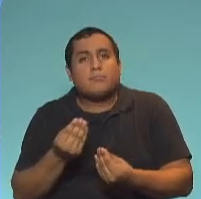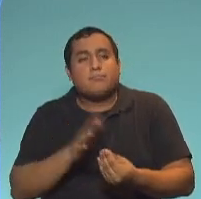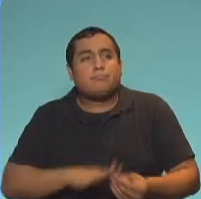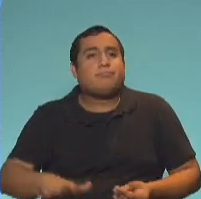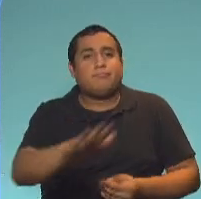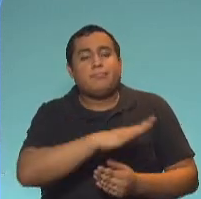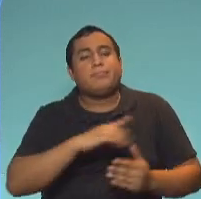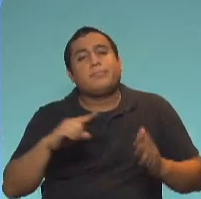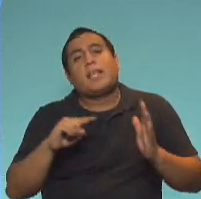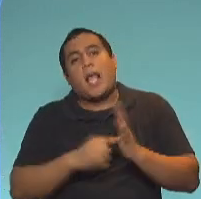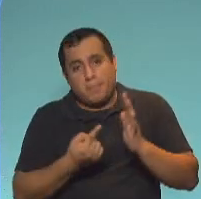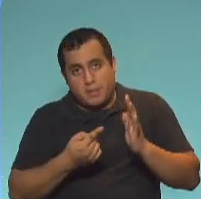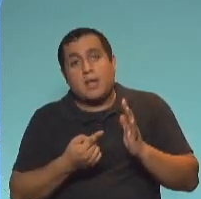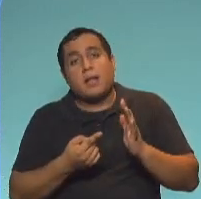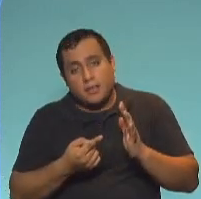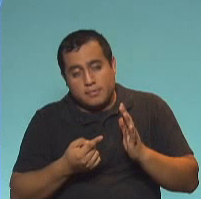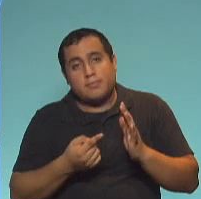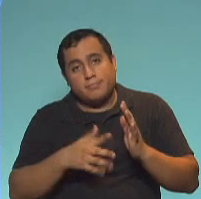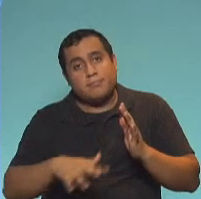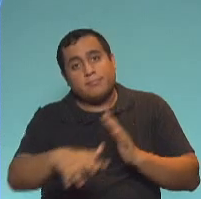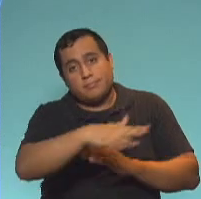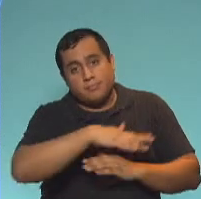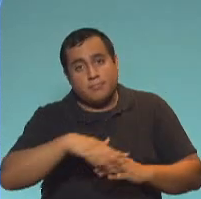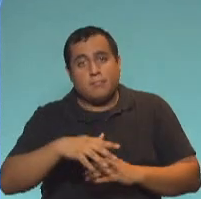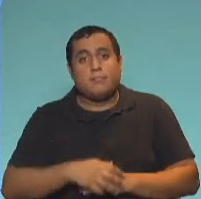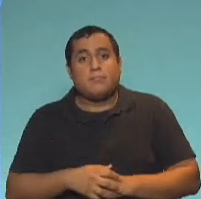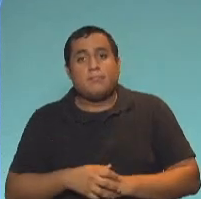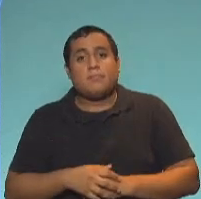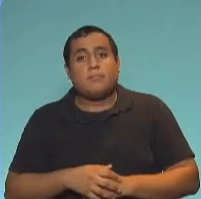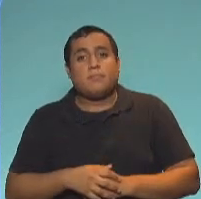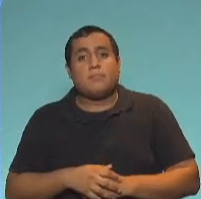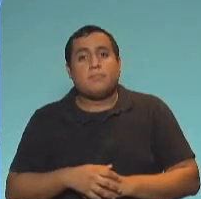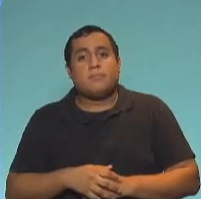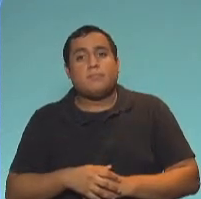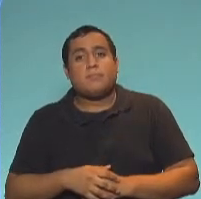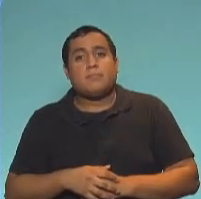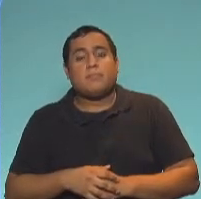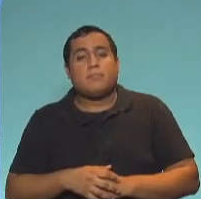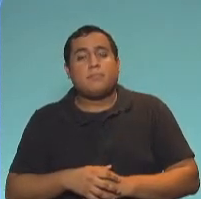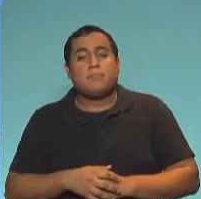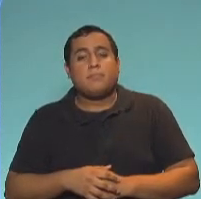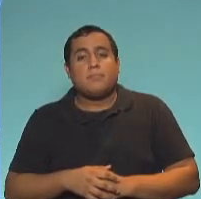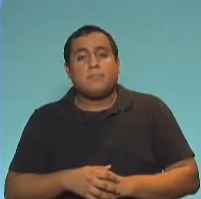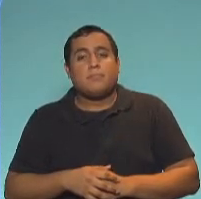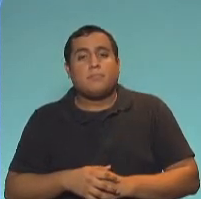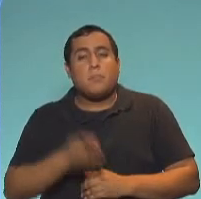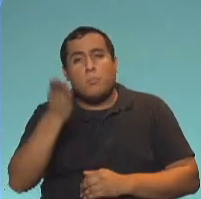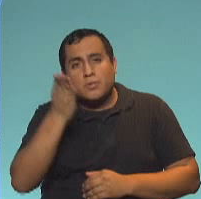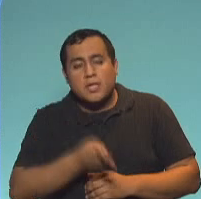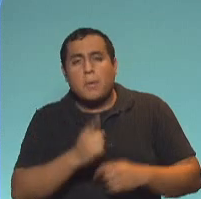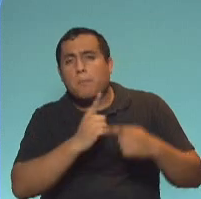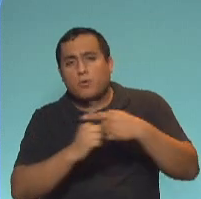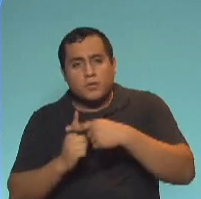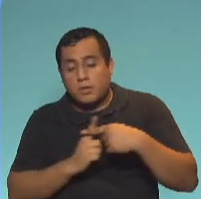metropolitana de buenos aires a ciudad autónoma de buenos aires o el área metropolitana de buenos aires el porcentaje de